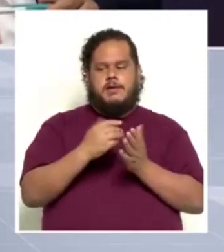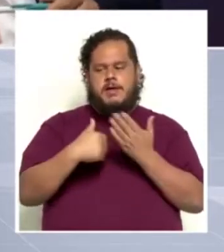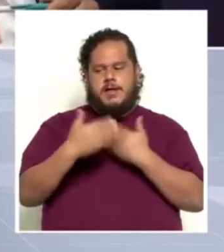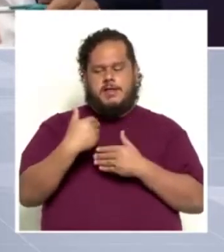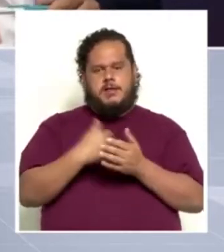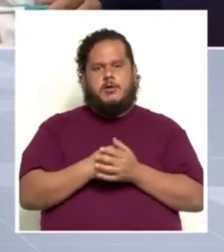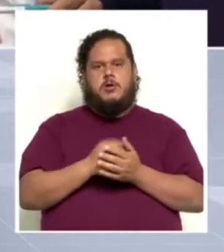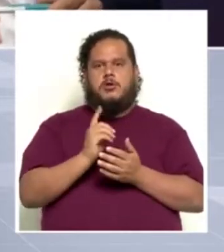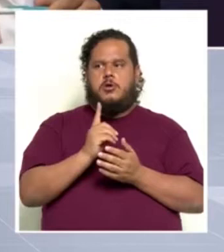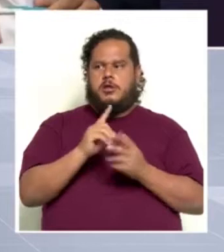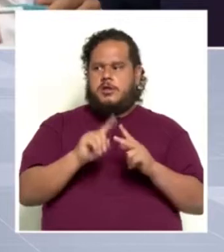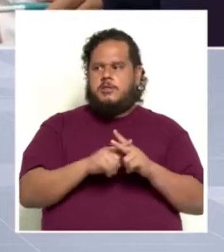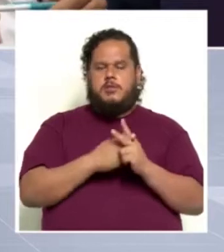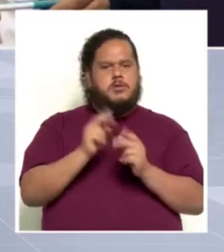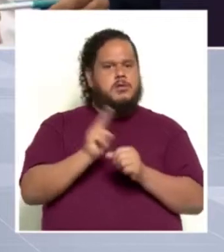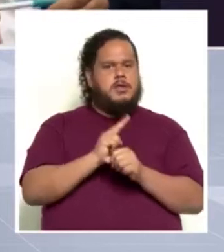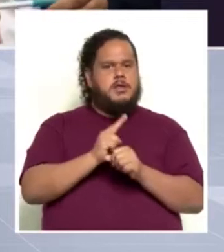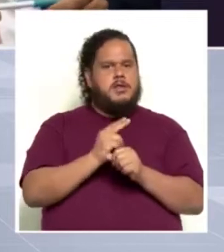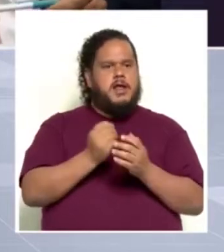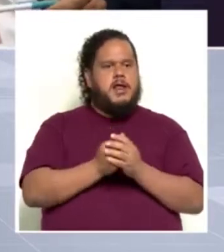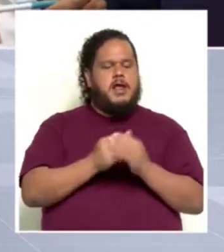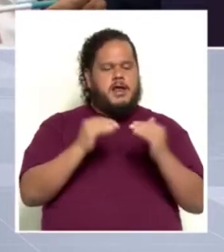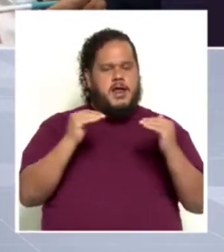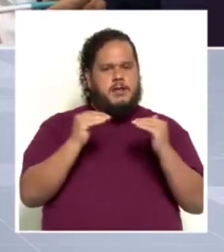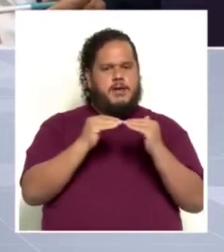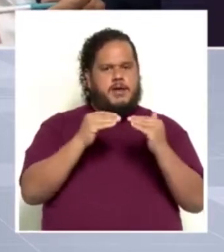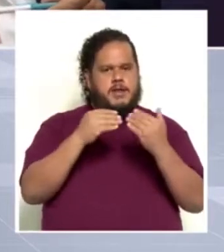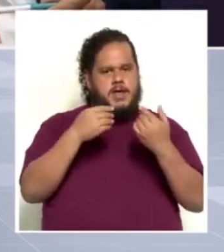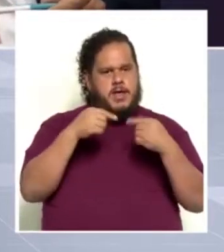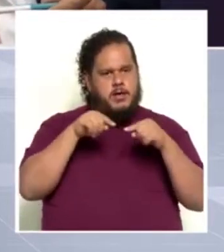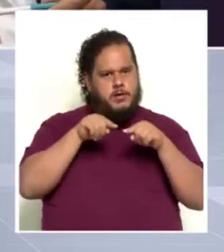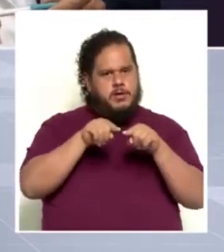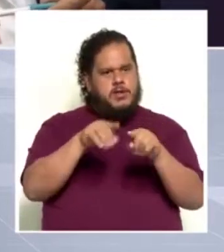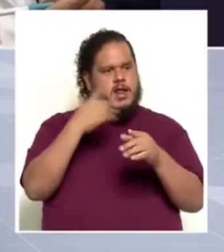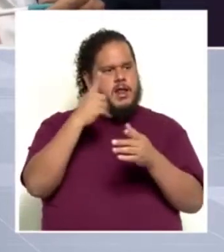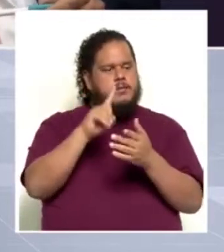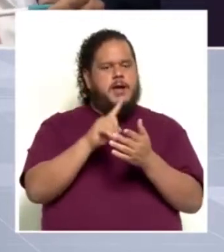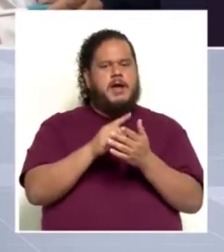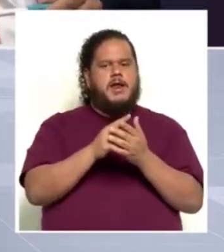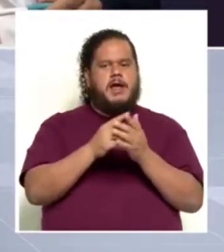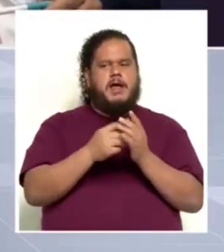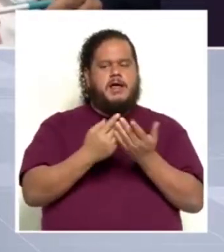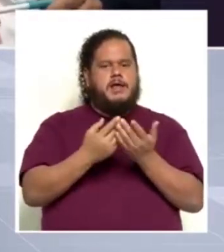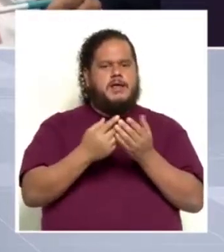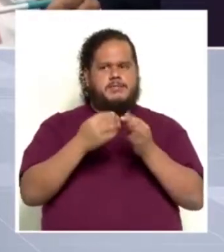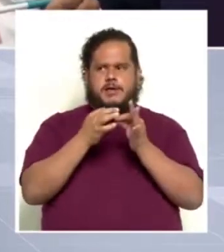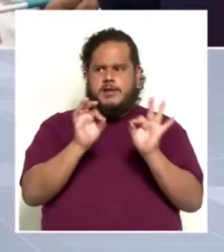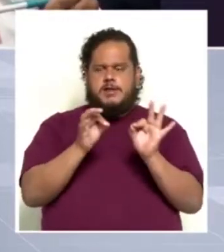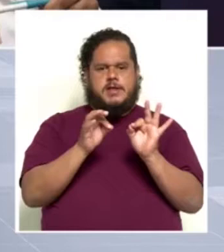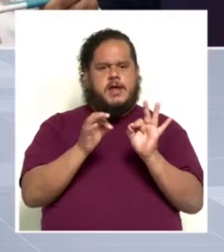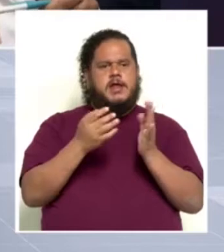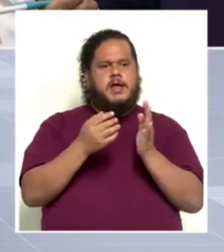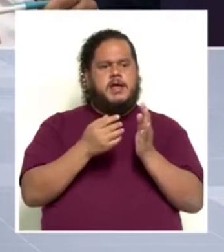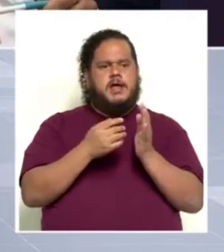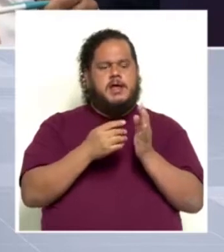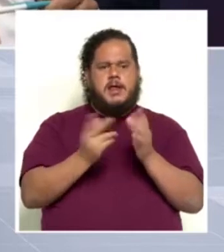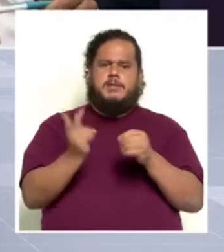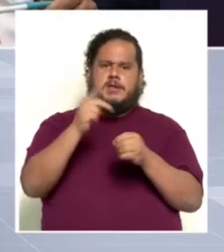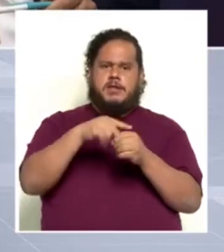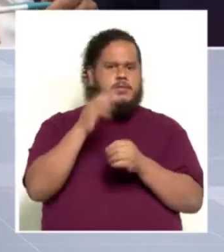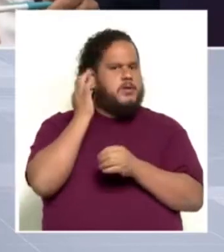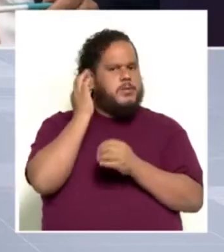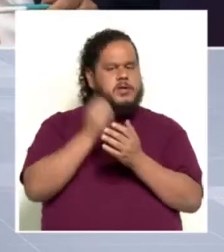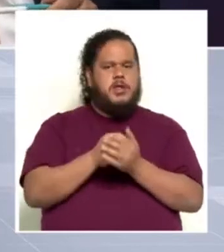anterior, en la que se empezó a utilizar el mecanismo de paridad horizontal para garantizar la representación de las mujeres. Se repite en esta ocasión el